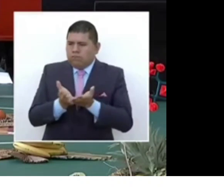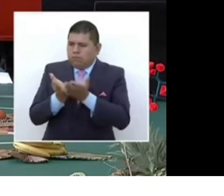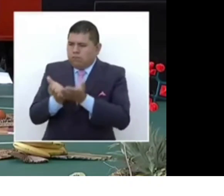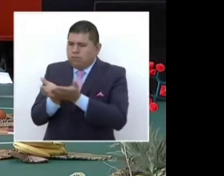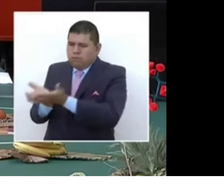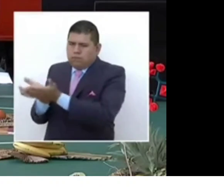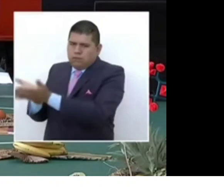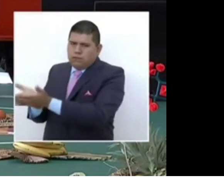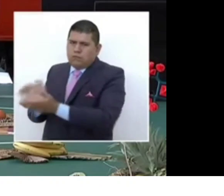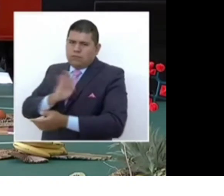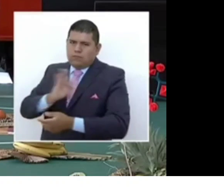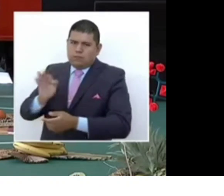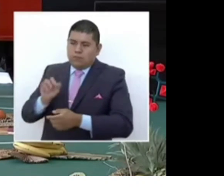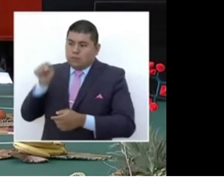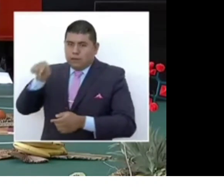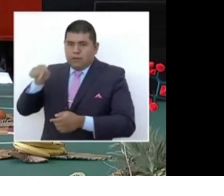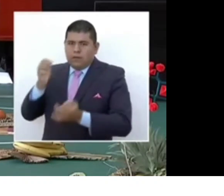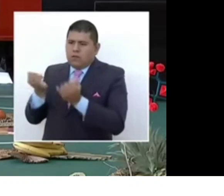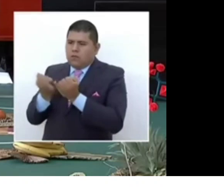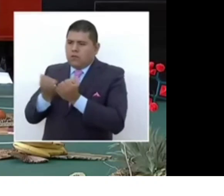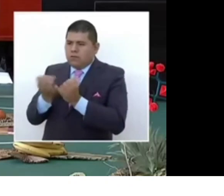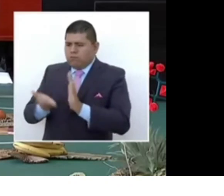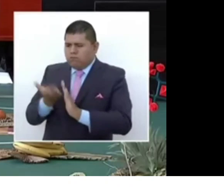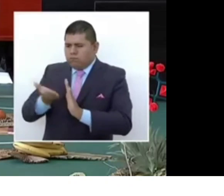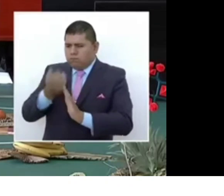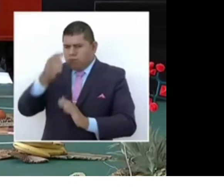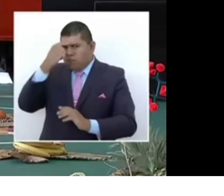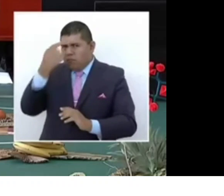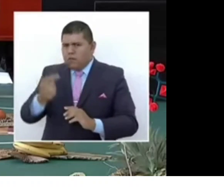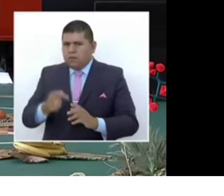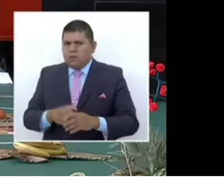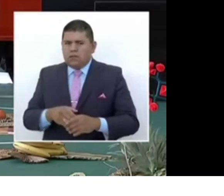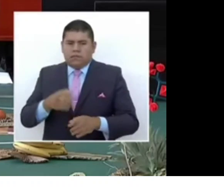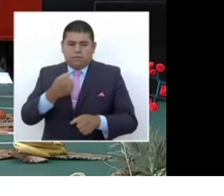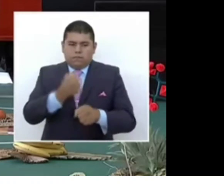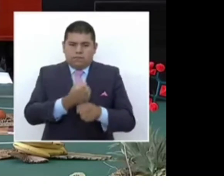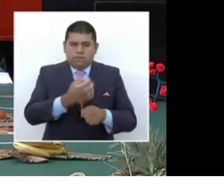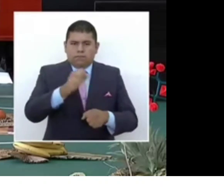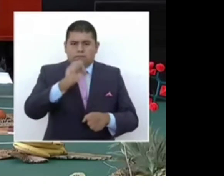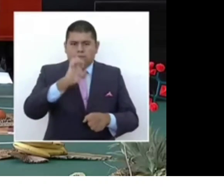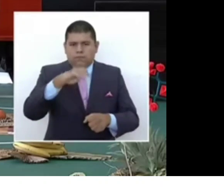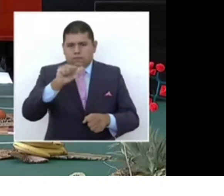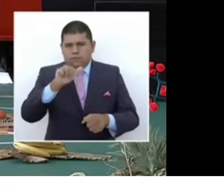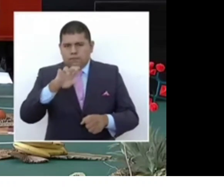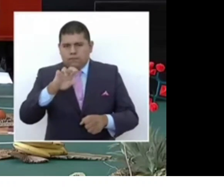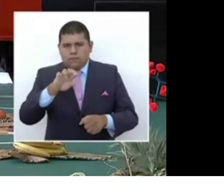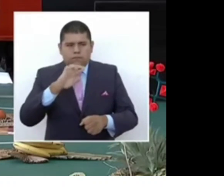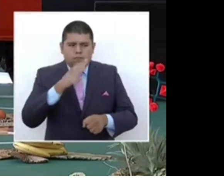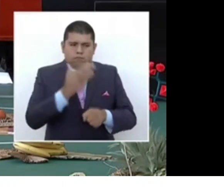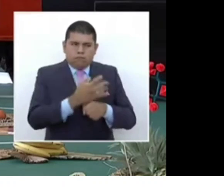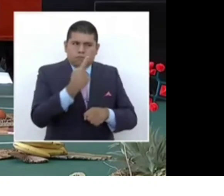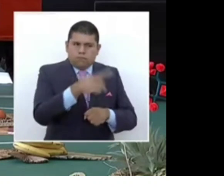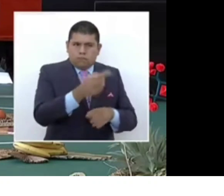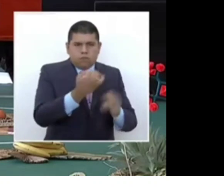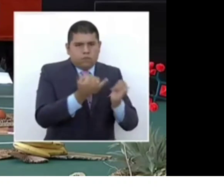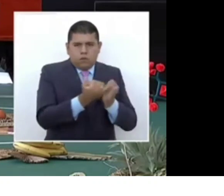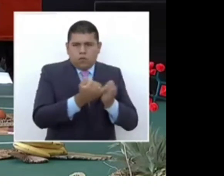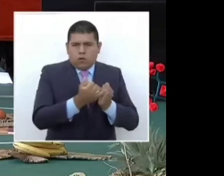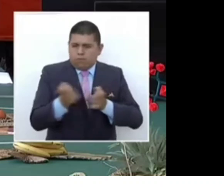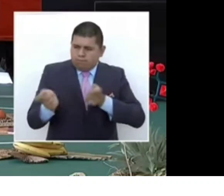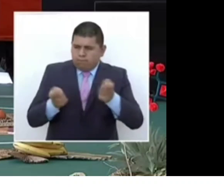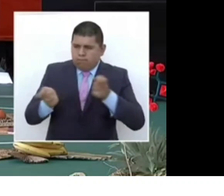están adaptando, se están construyendo también por la Secretaría de Marina